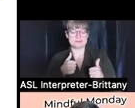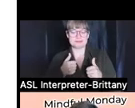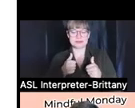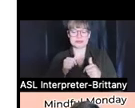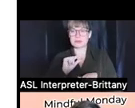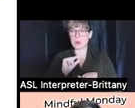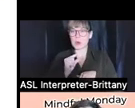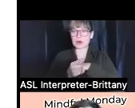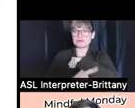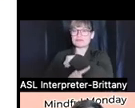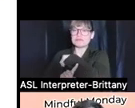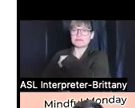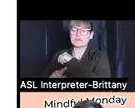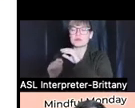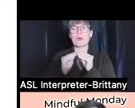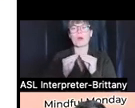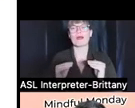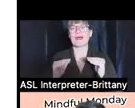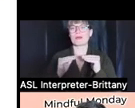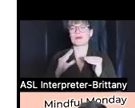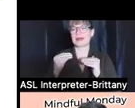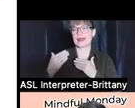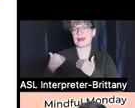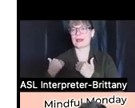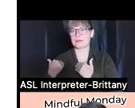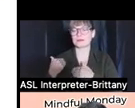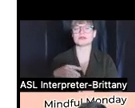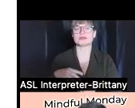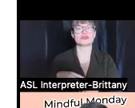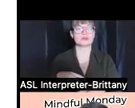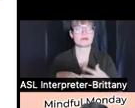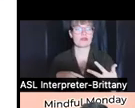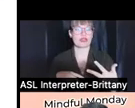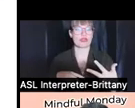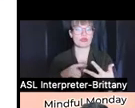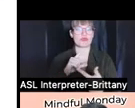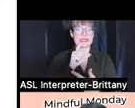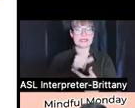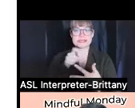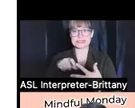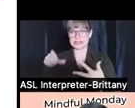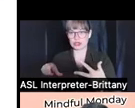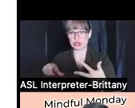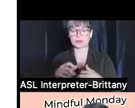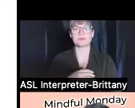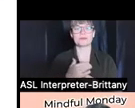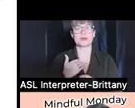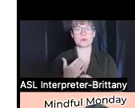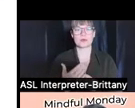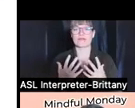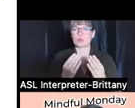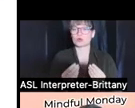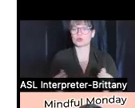de consecuencias de castigo para promover equidad y rendición de cuentas. Utilizamos un esquema de 3